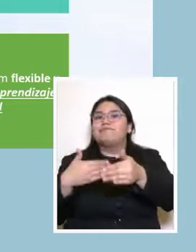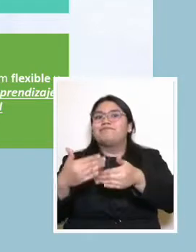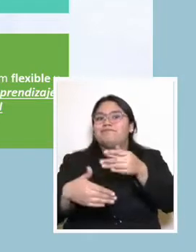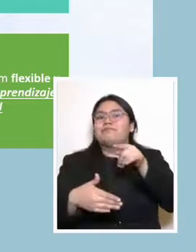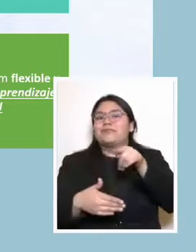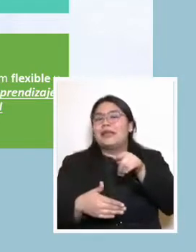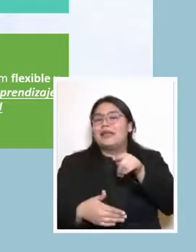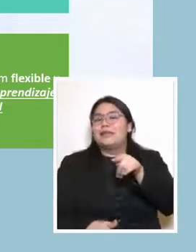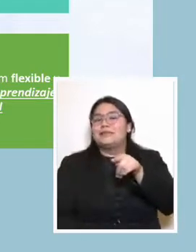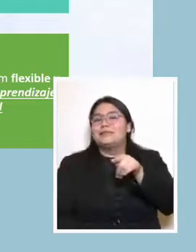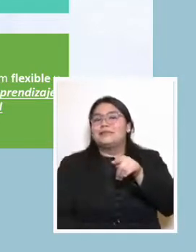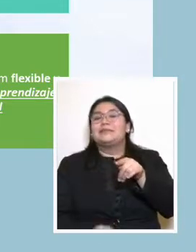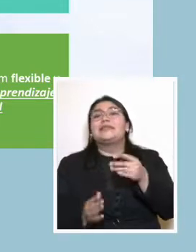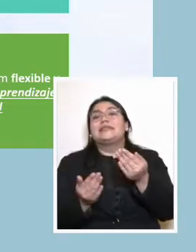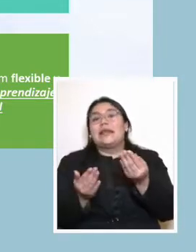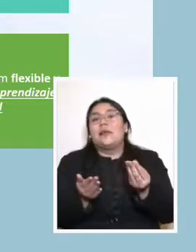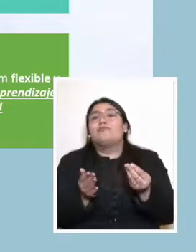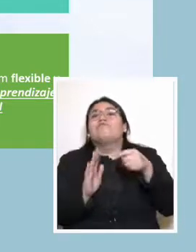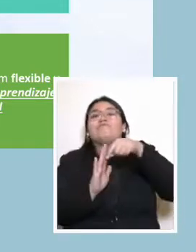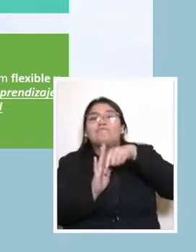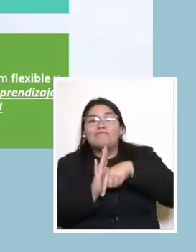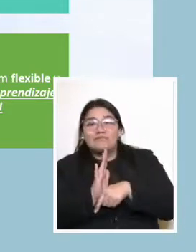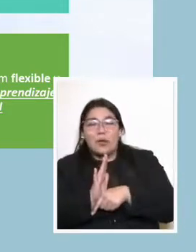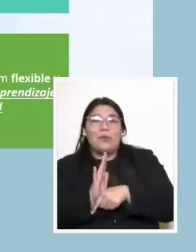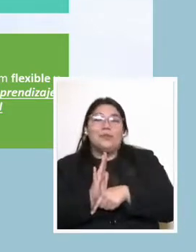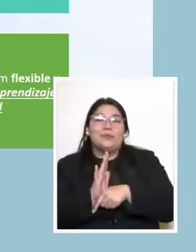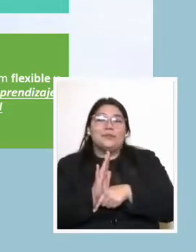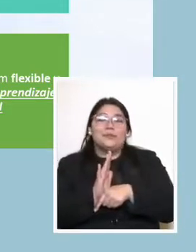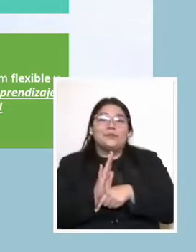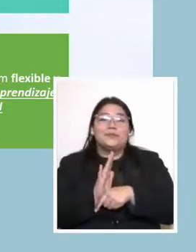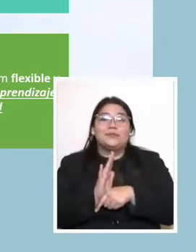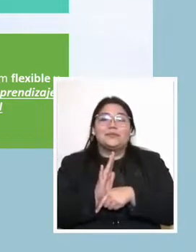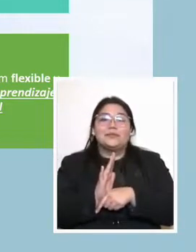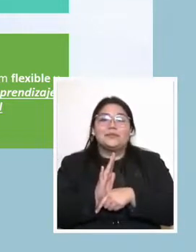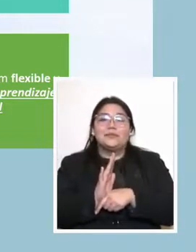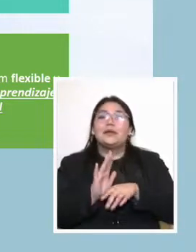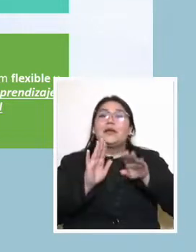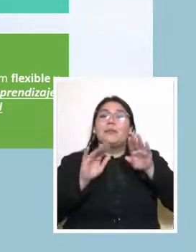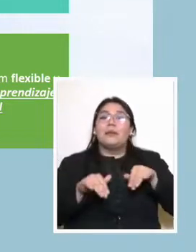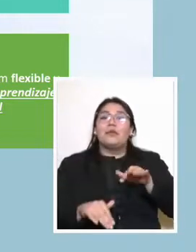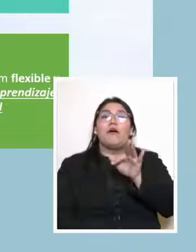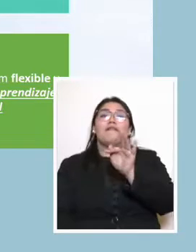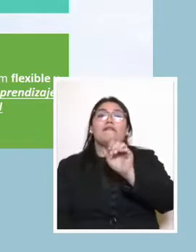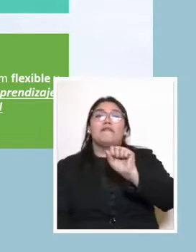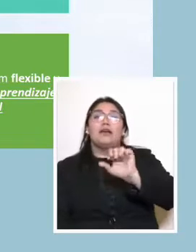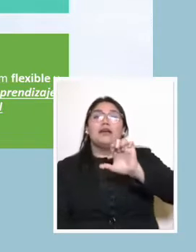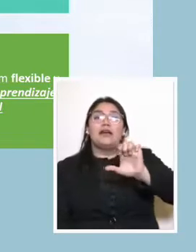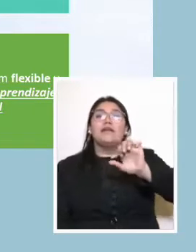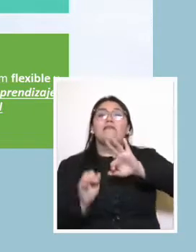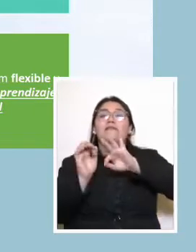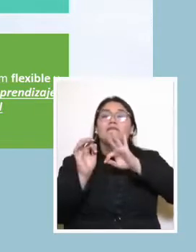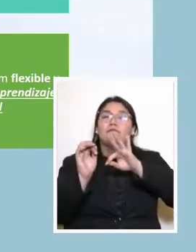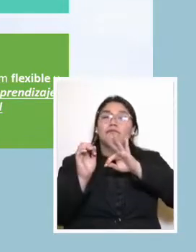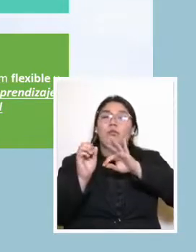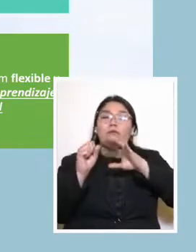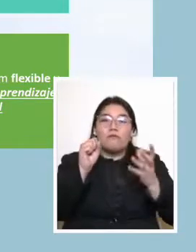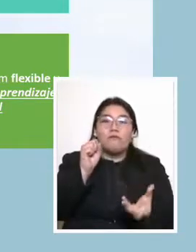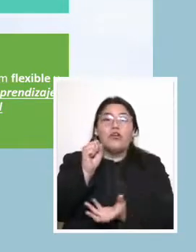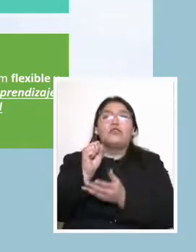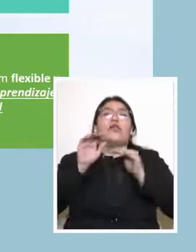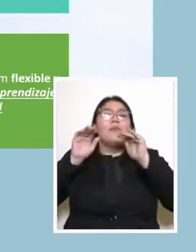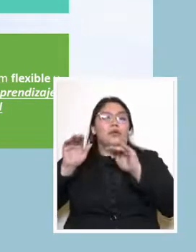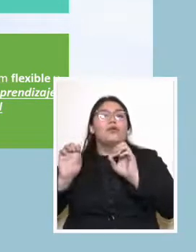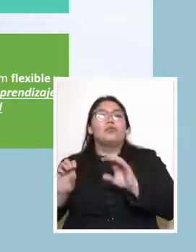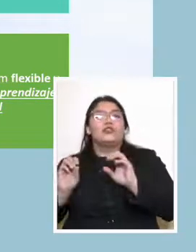en este tipo, ¿no es cierto?, de políticas públicas. Lo mismo, ¿no es cierto?, con el FAEP, el Fondo de Apoyo a la Educación Pública, que efectivamente se ha visto, ¿no es